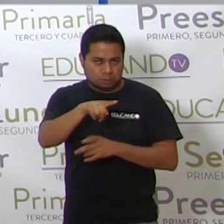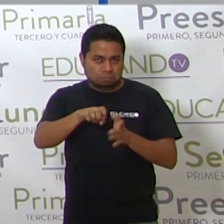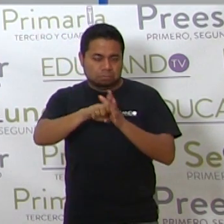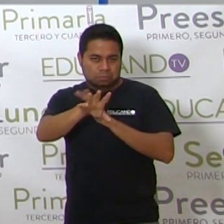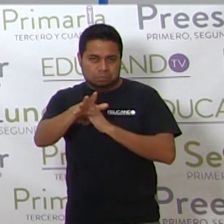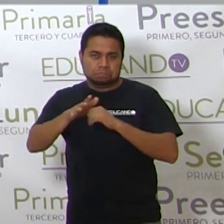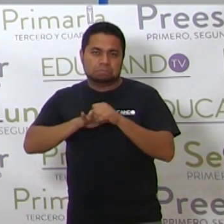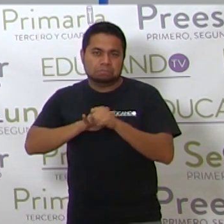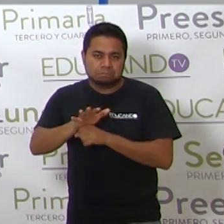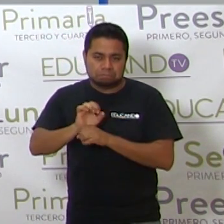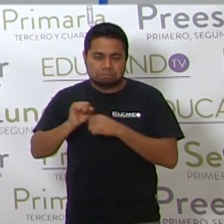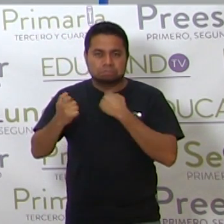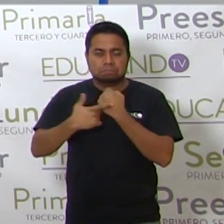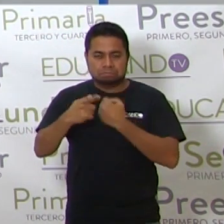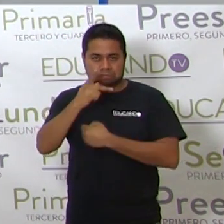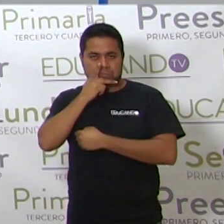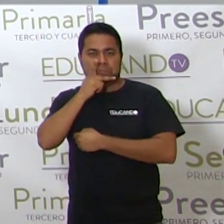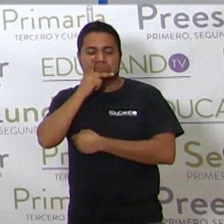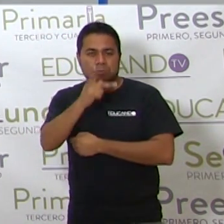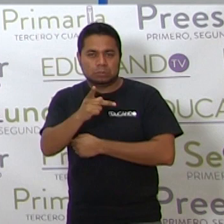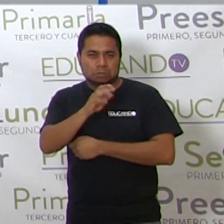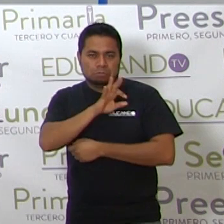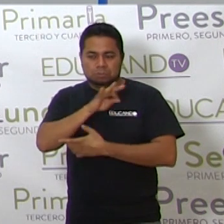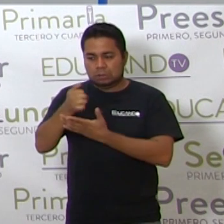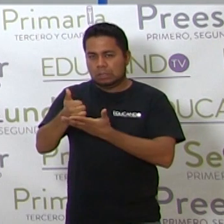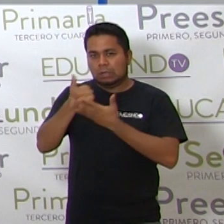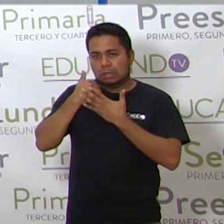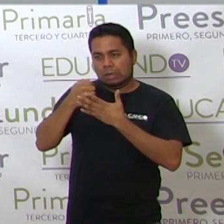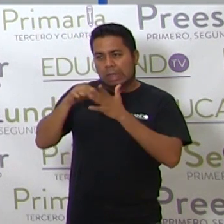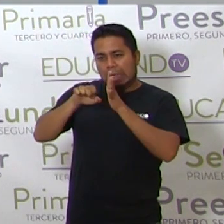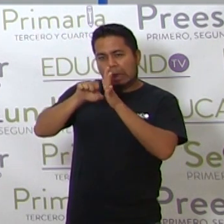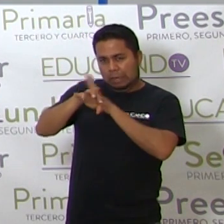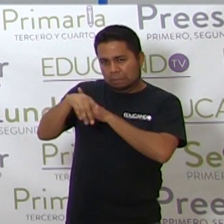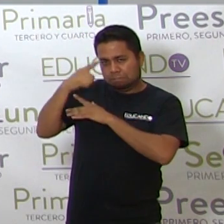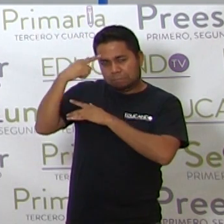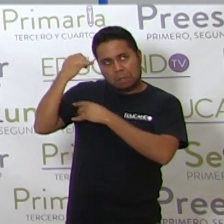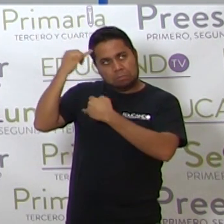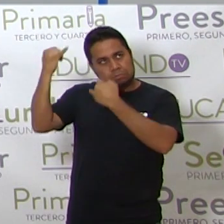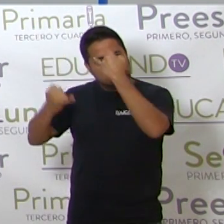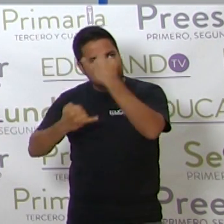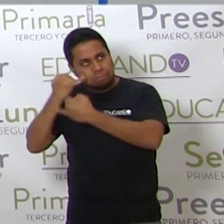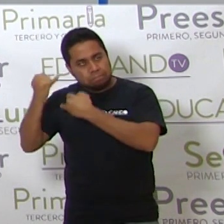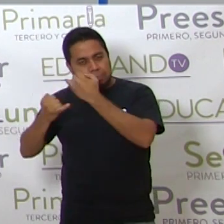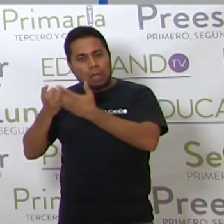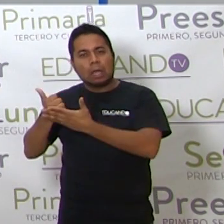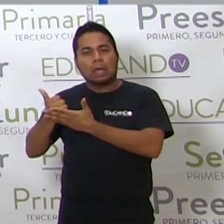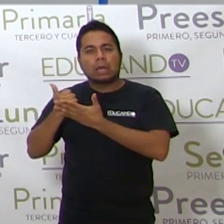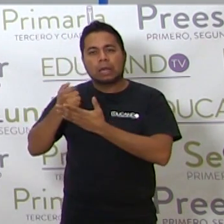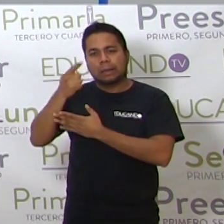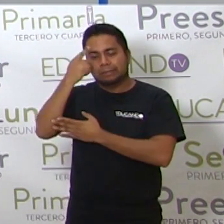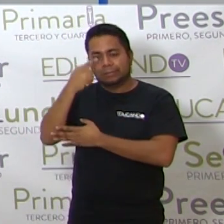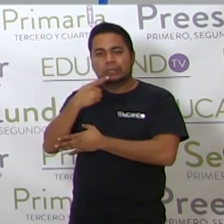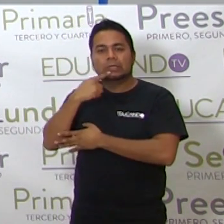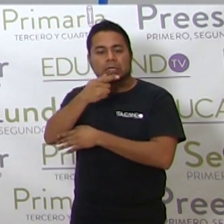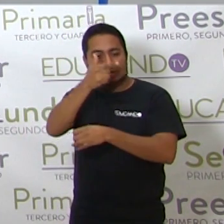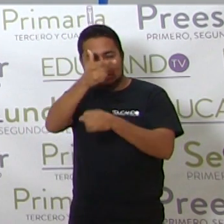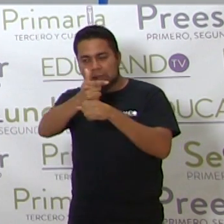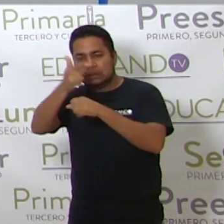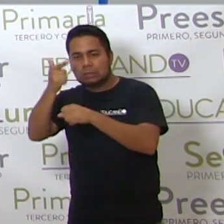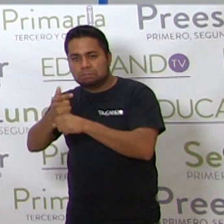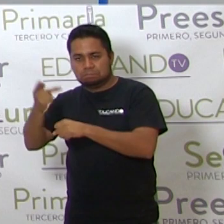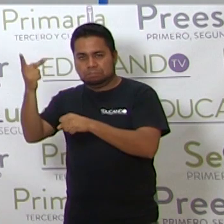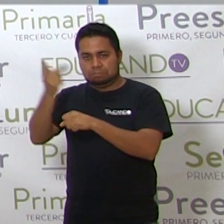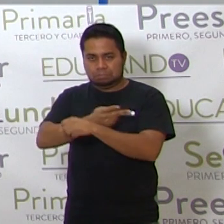algunas palabras que nos dieran utilizando la imaginación la pauta para poder identificar